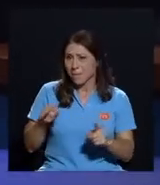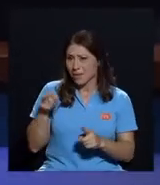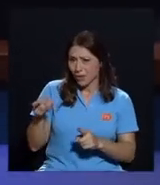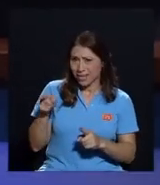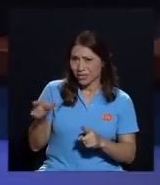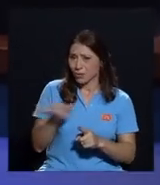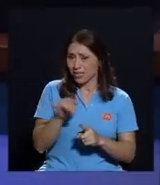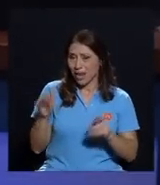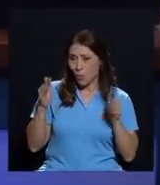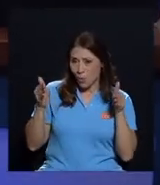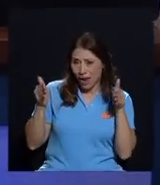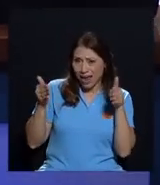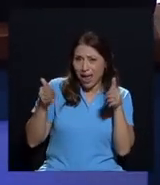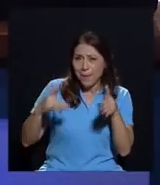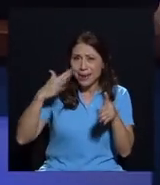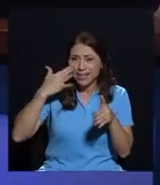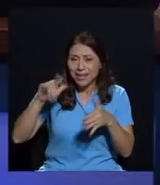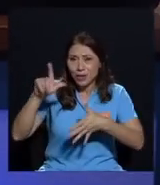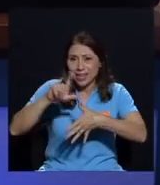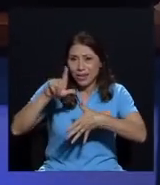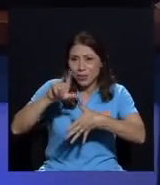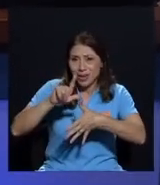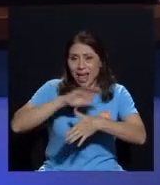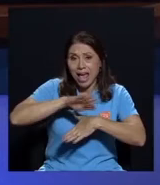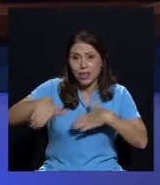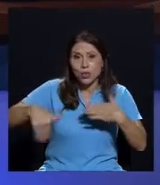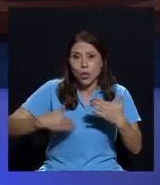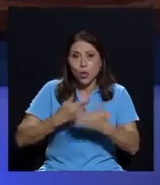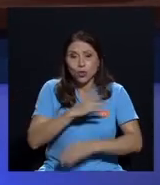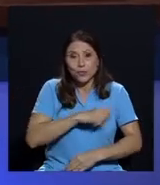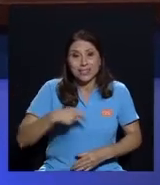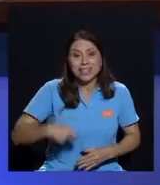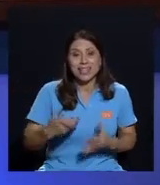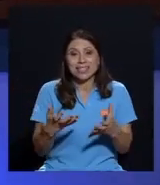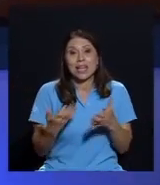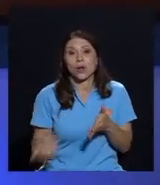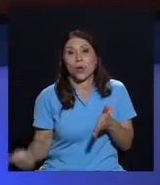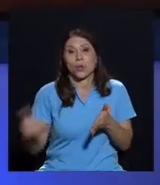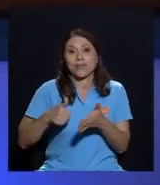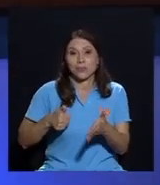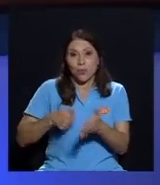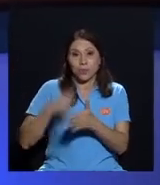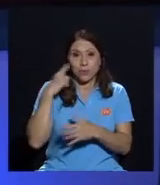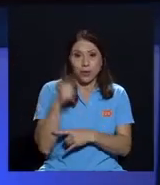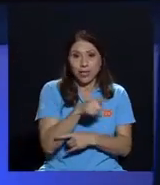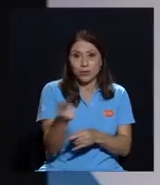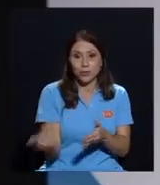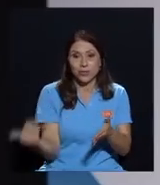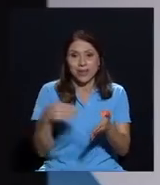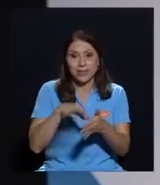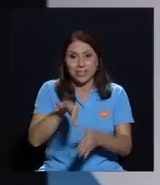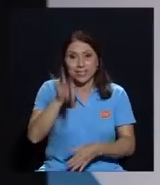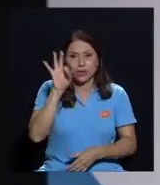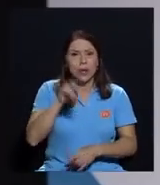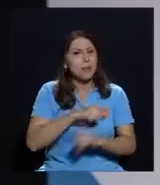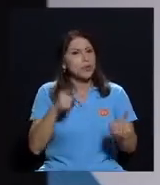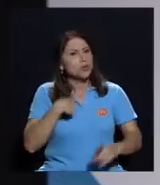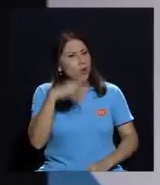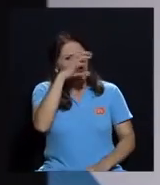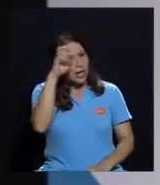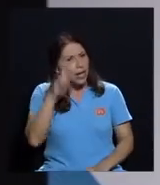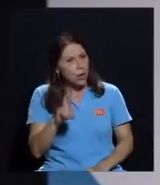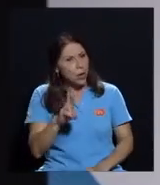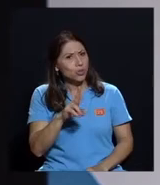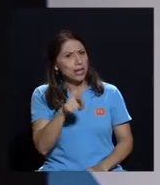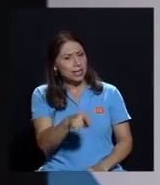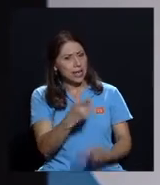esa tendencia latinoamericana que a todos los presidentes lanzado el virus de la reelección pero yo creo que costa rica es una democracia vigorosa y sana y será